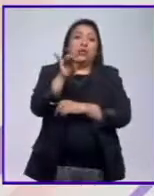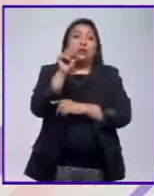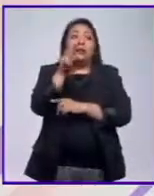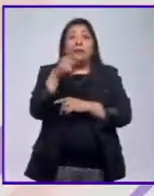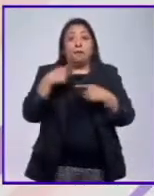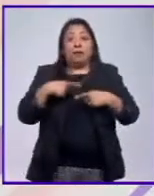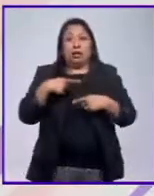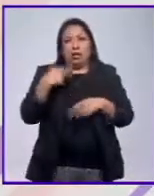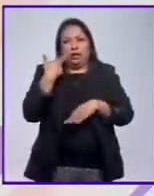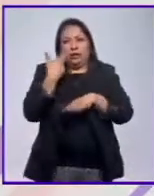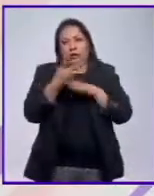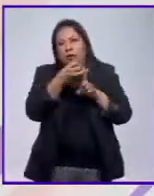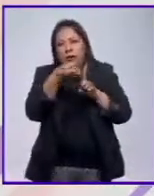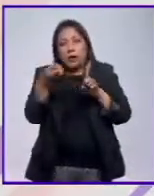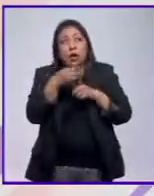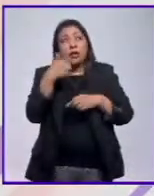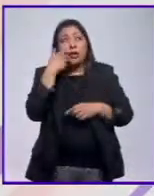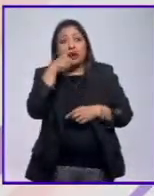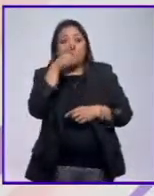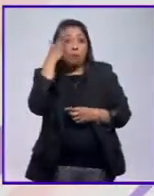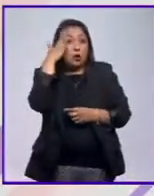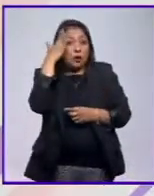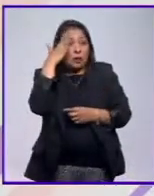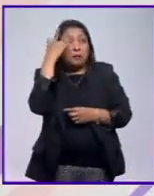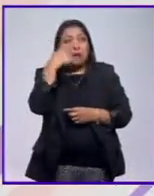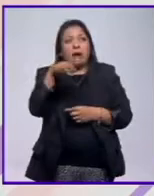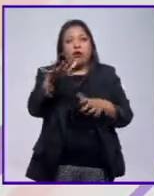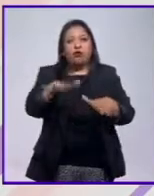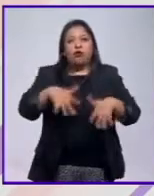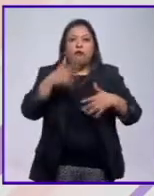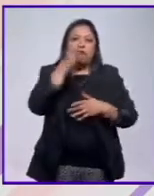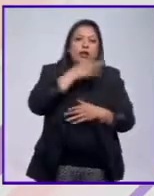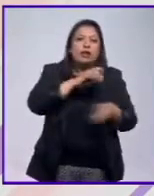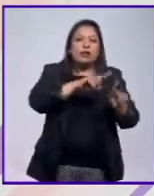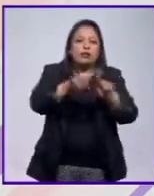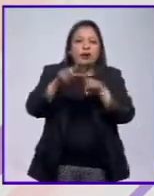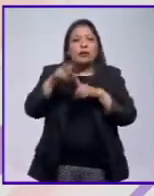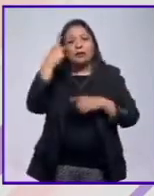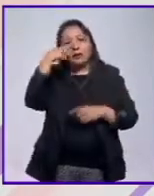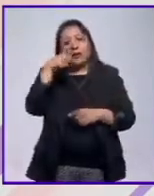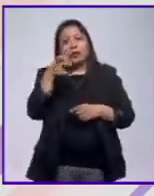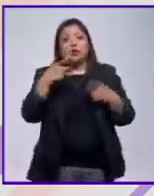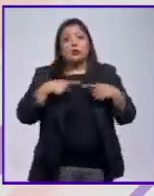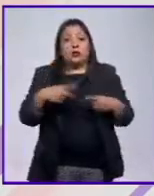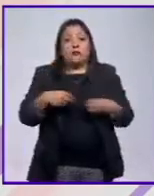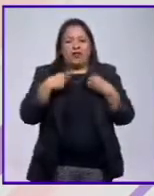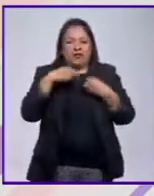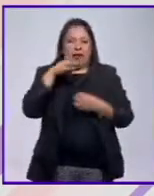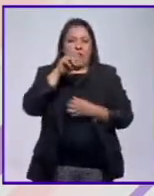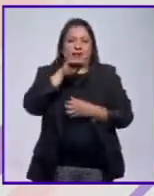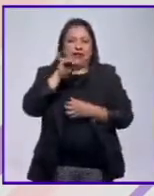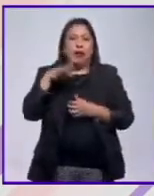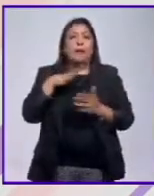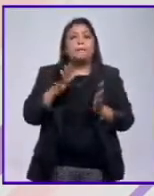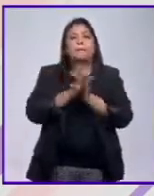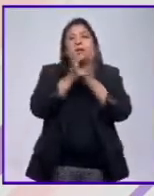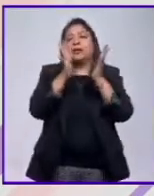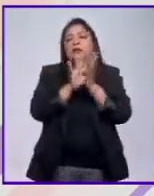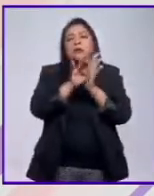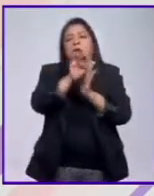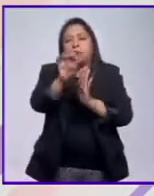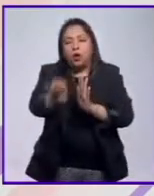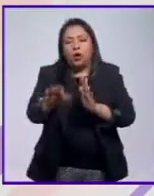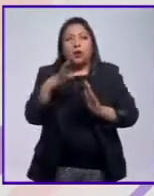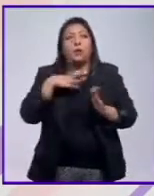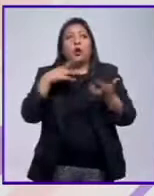quieren que los ciudadanos sean los protagonistas de estos eventos festivos. Para ello, los habitantes de Matera participarán, por ejemplo,